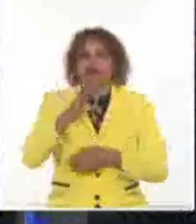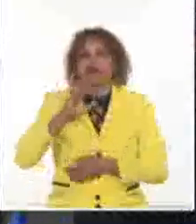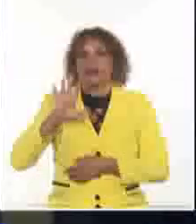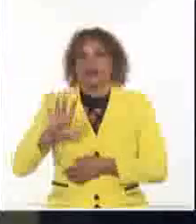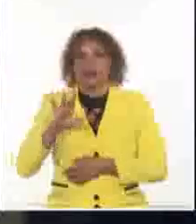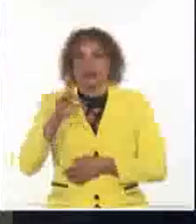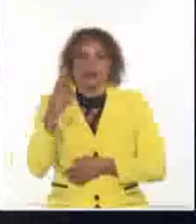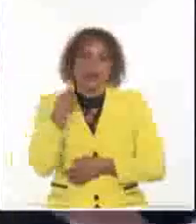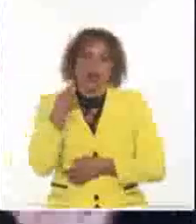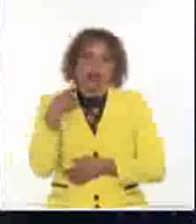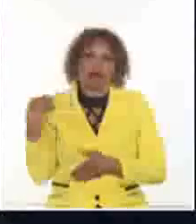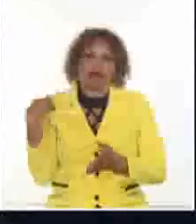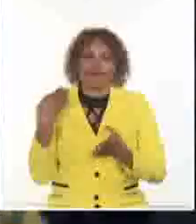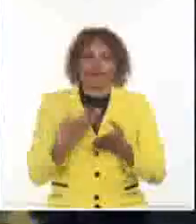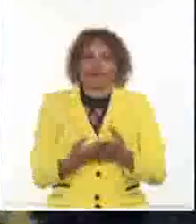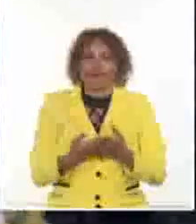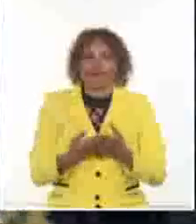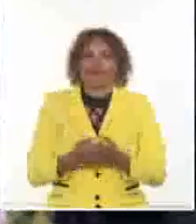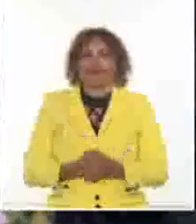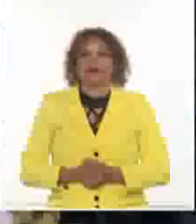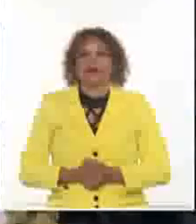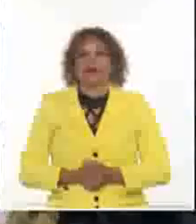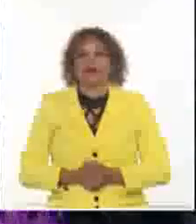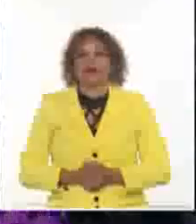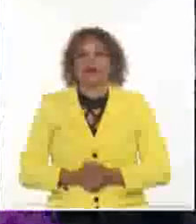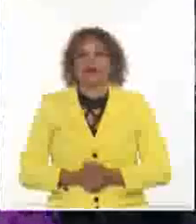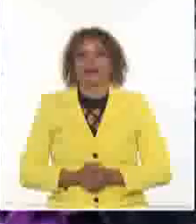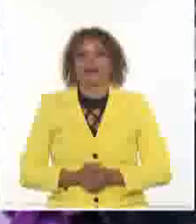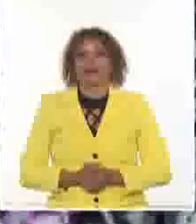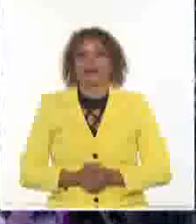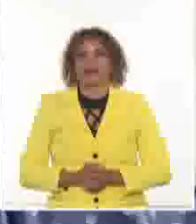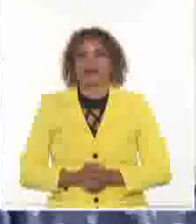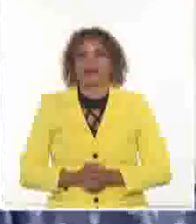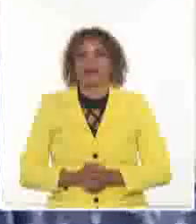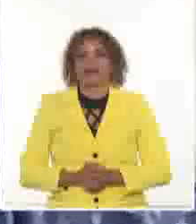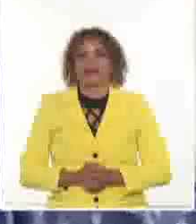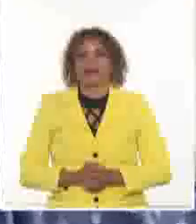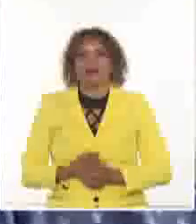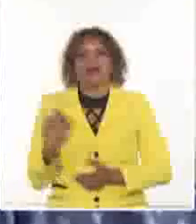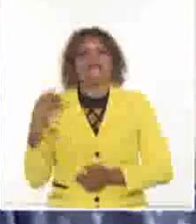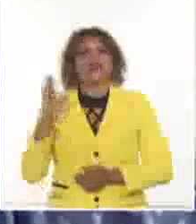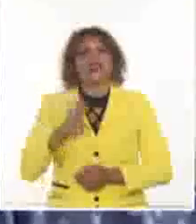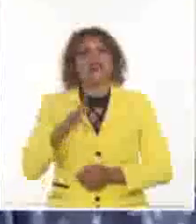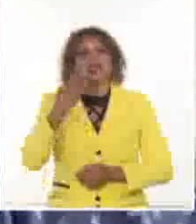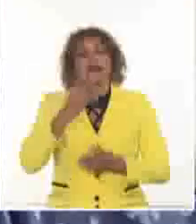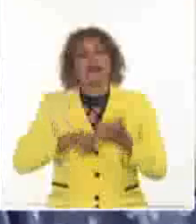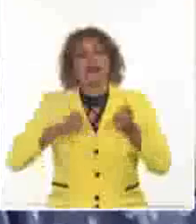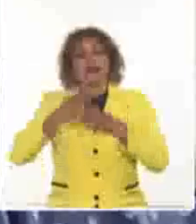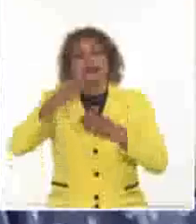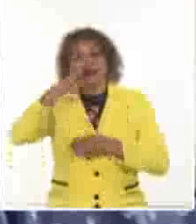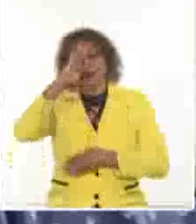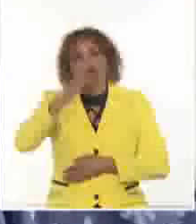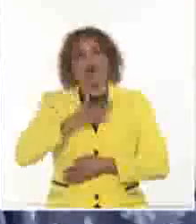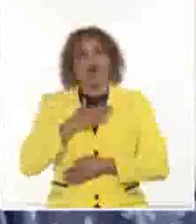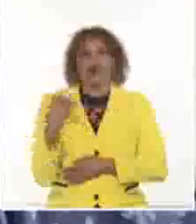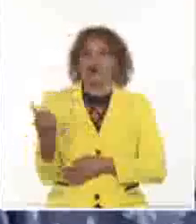que le acompañarán por siempre. Para nosotros, estar en Santiago de Cuba nos trae